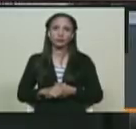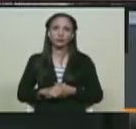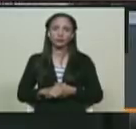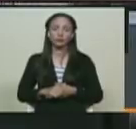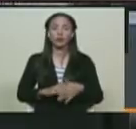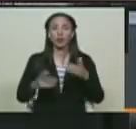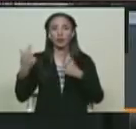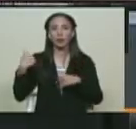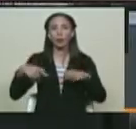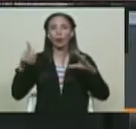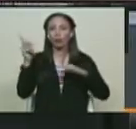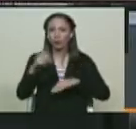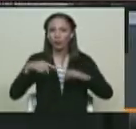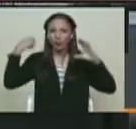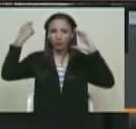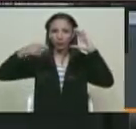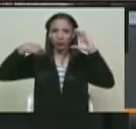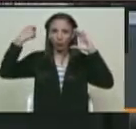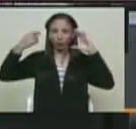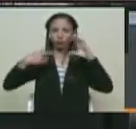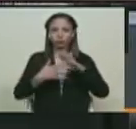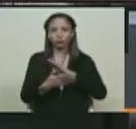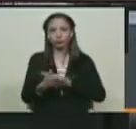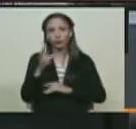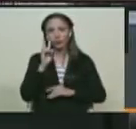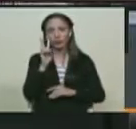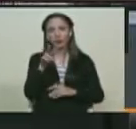un videíto, el número 10.